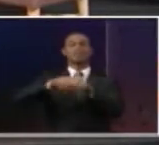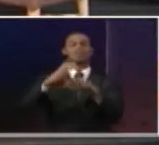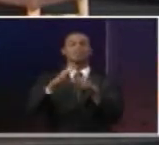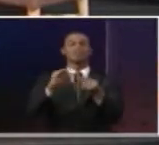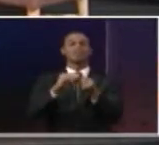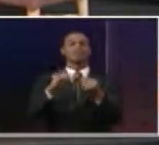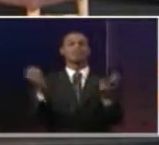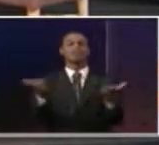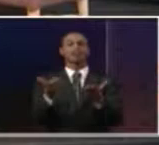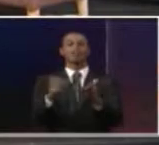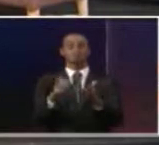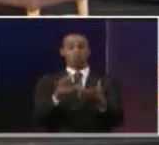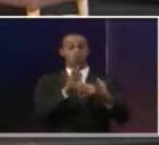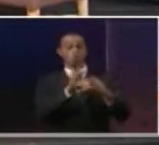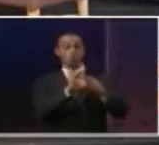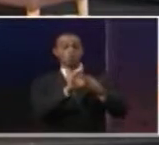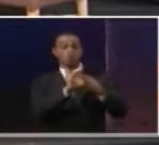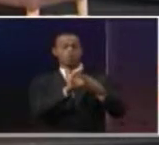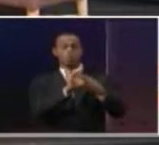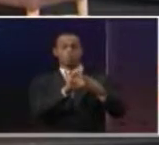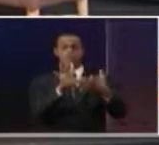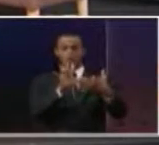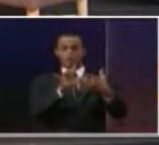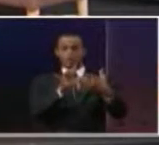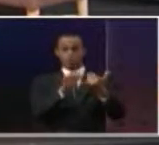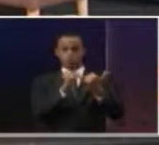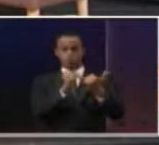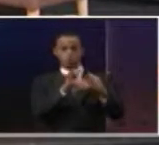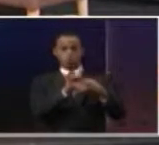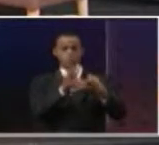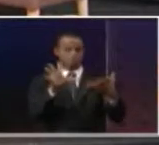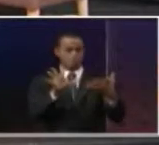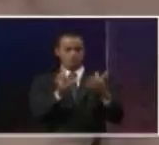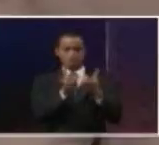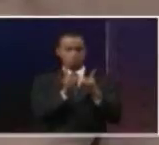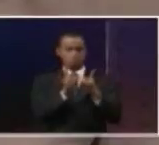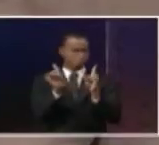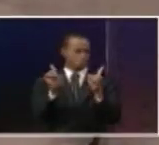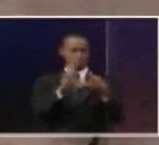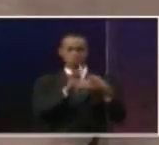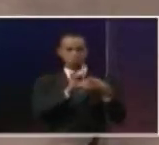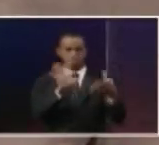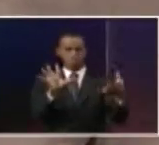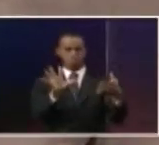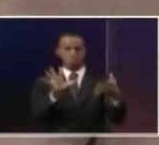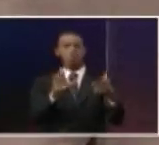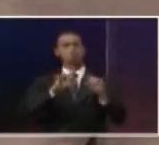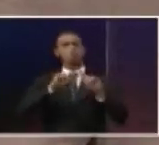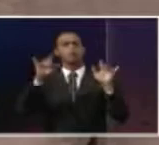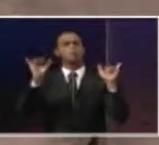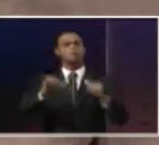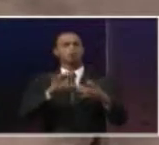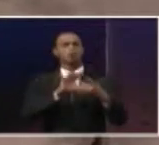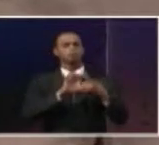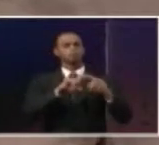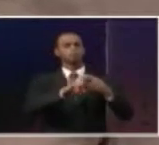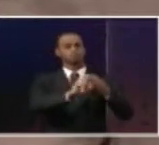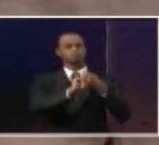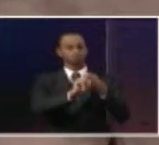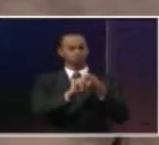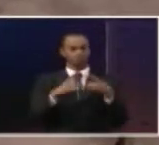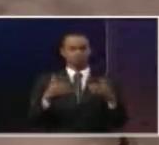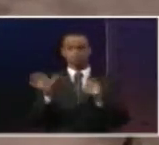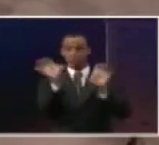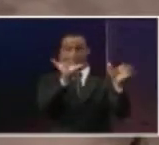cómo terminar una relación y seguir siendo amigos, cómo mantener la paz en Navidad, porque a veces terminamos una relación en